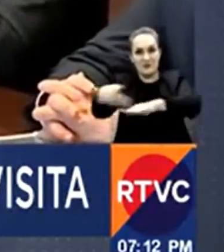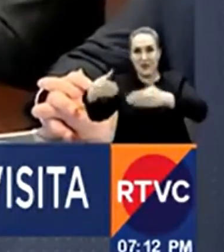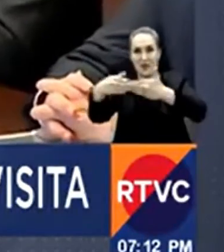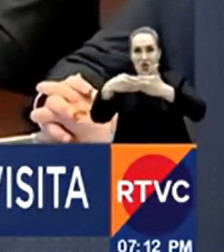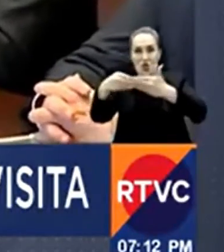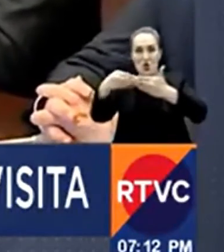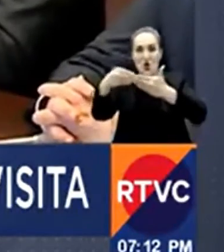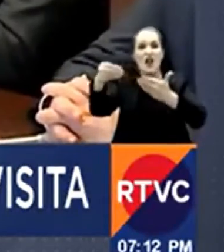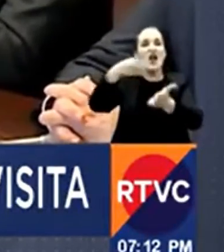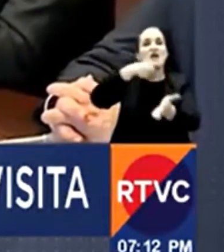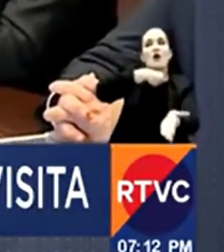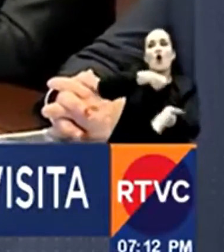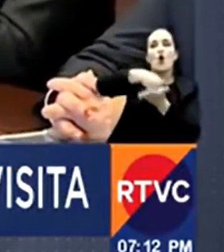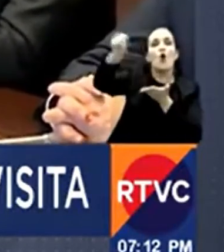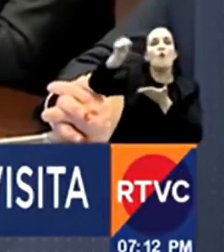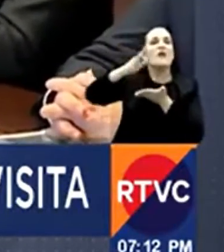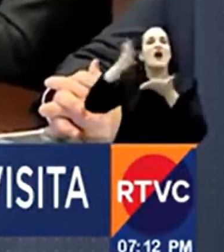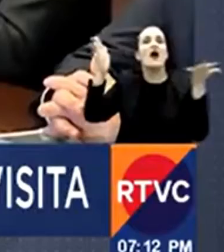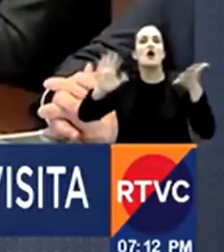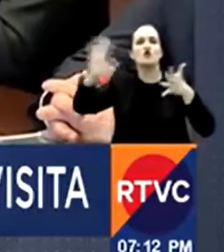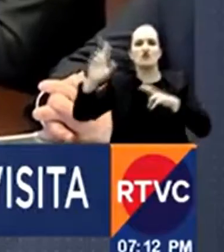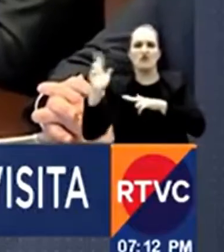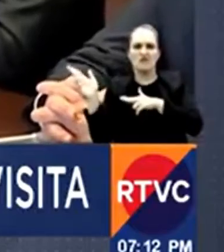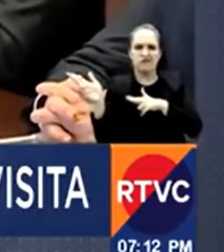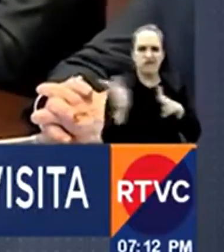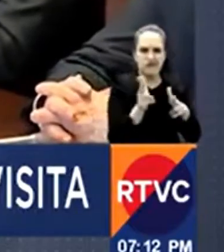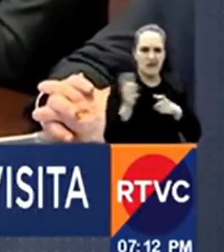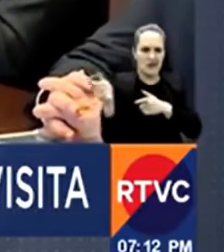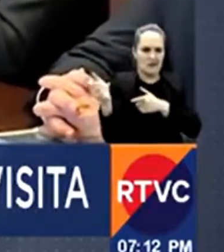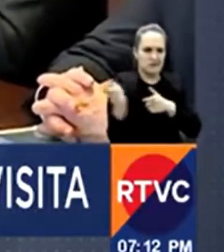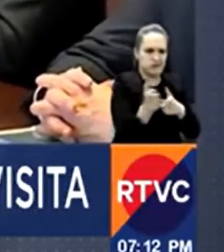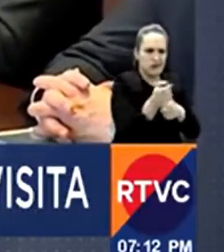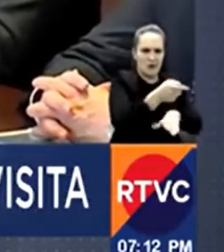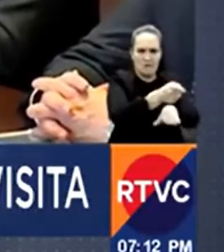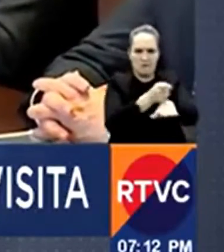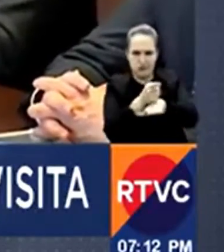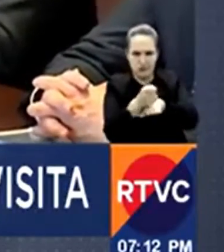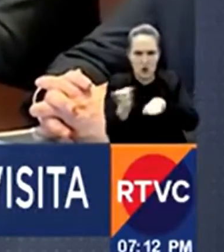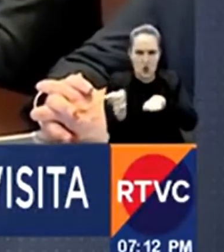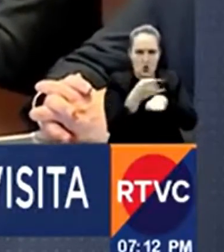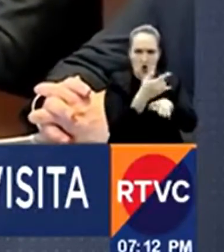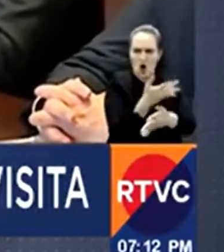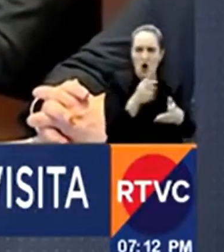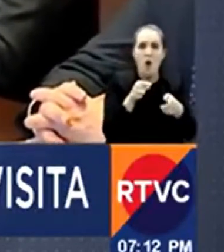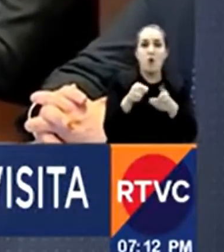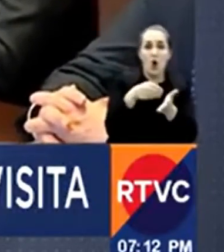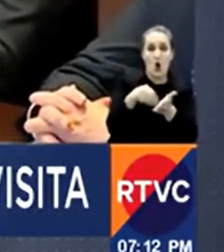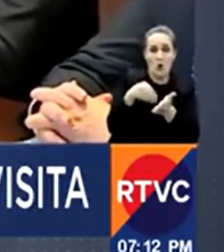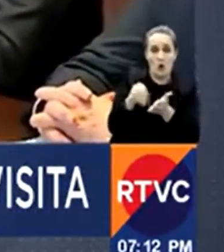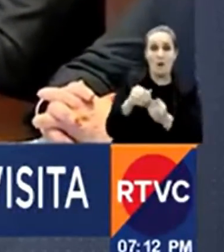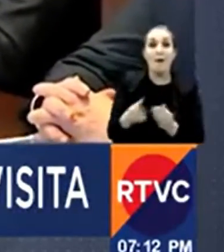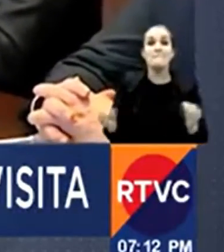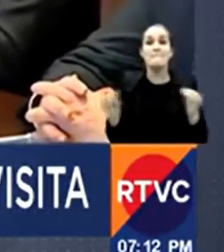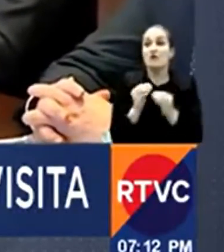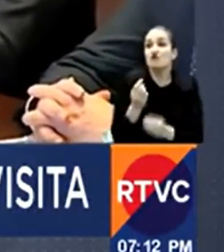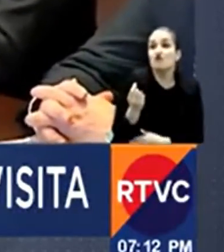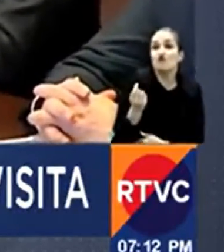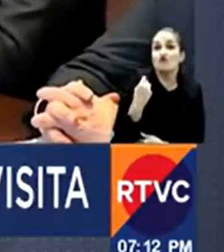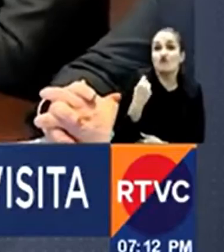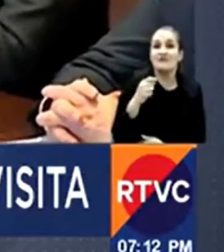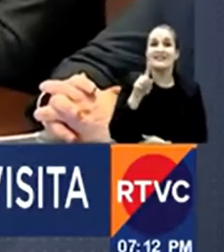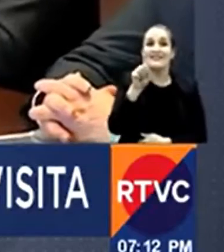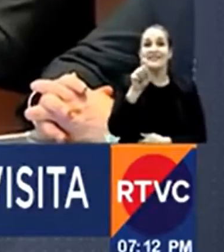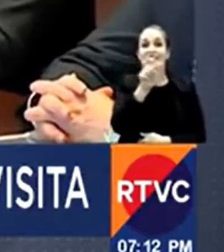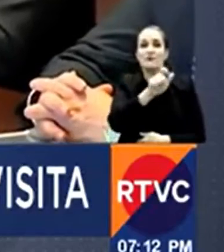en armamento sofisticado. Hace unos días, 6 expertos rusos